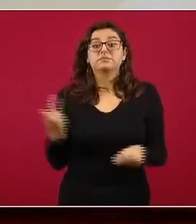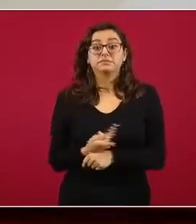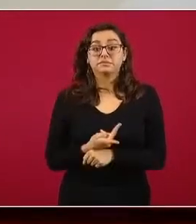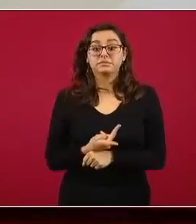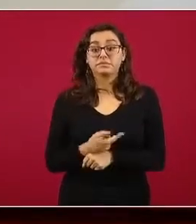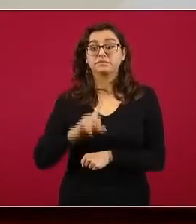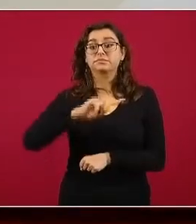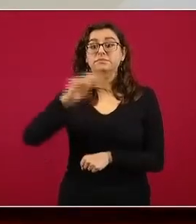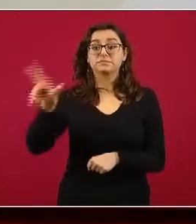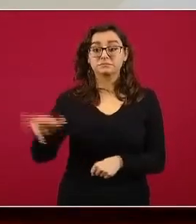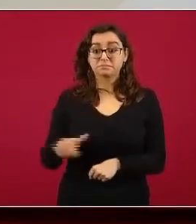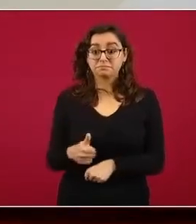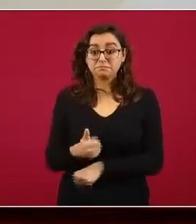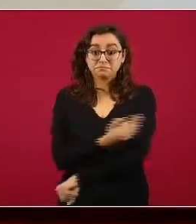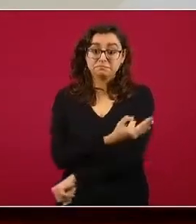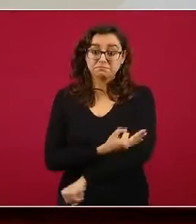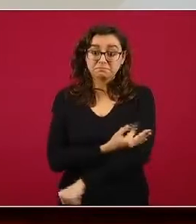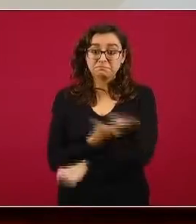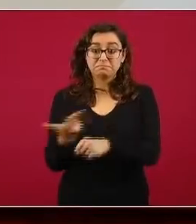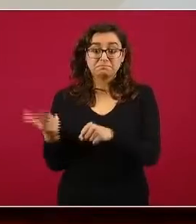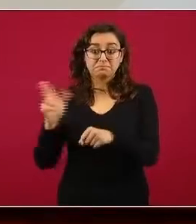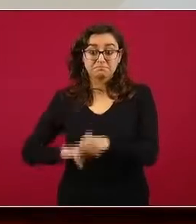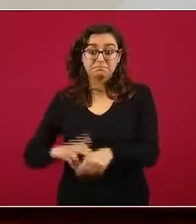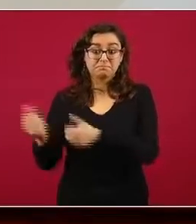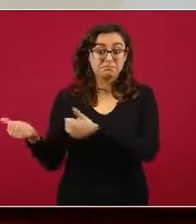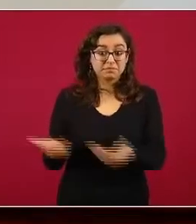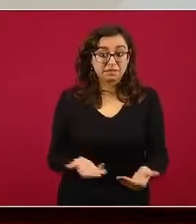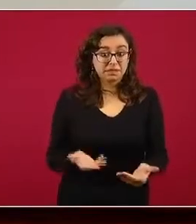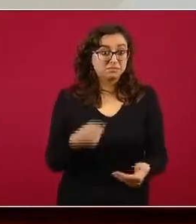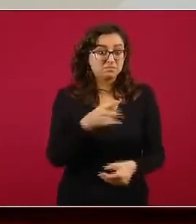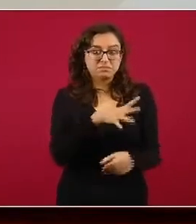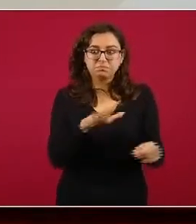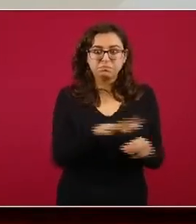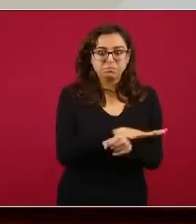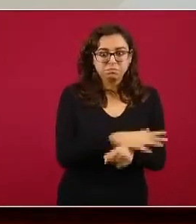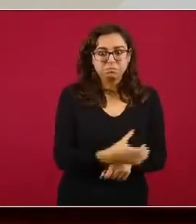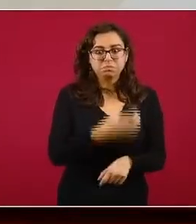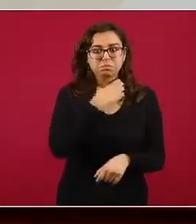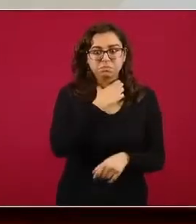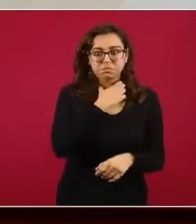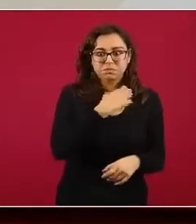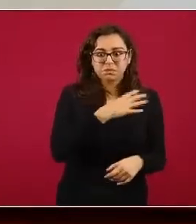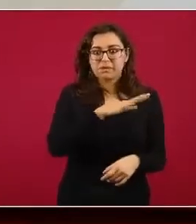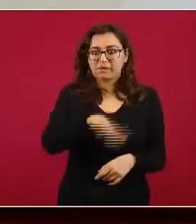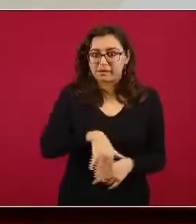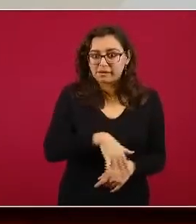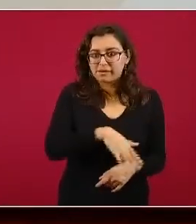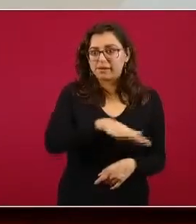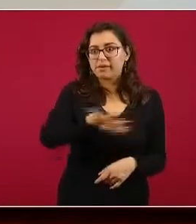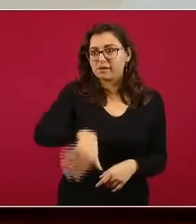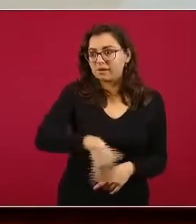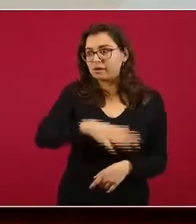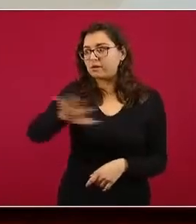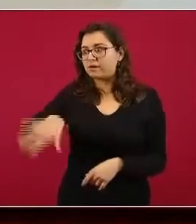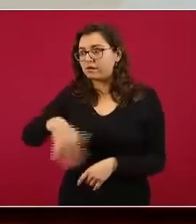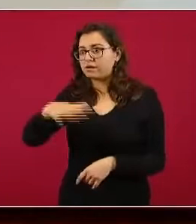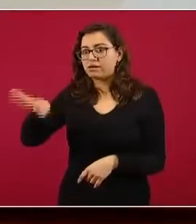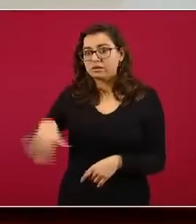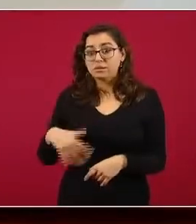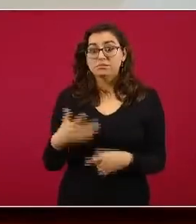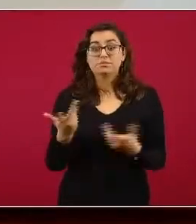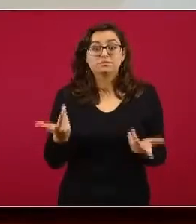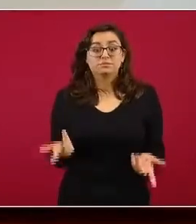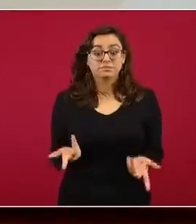la probabilidad de, al llegar a un hospital, estar en un estado mucho más grave, que en su momento complique inclusive